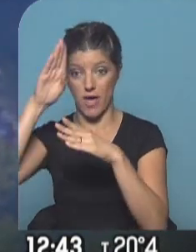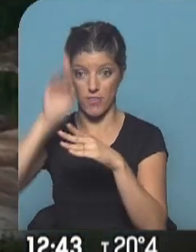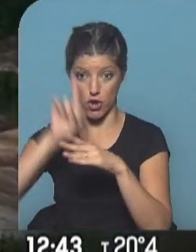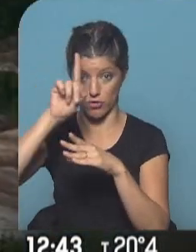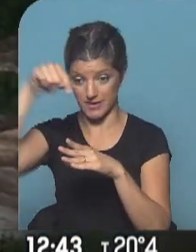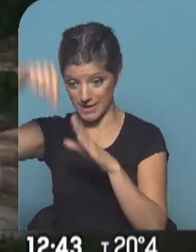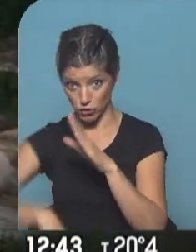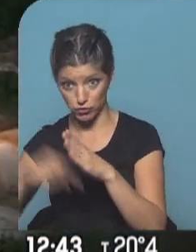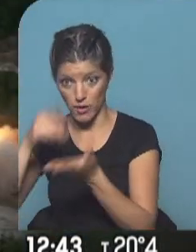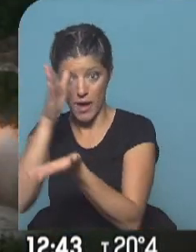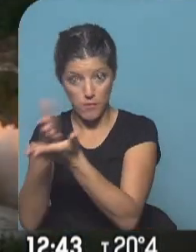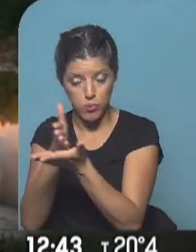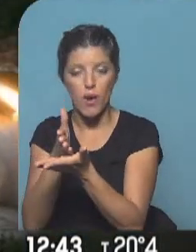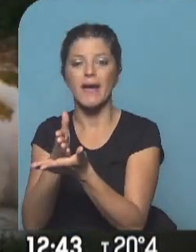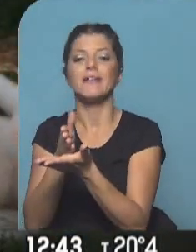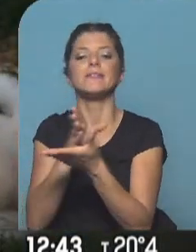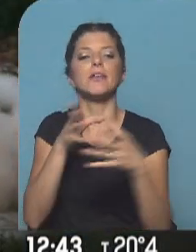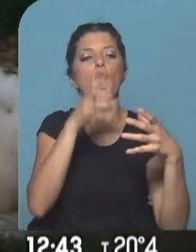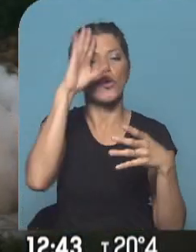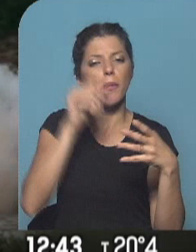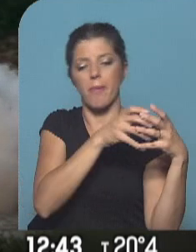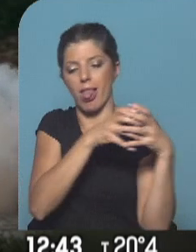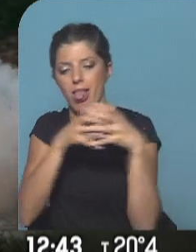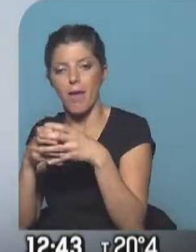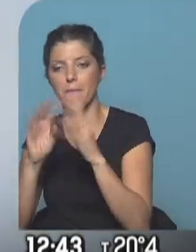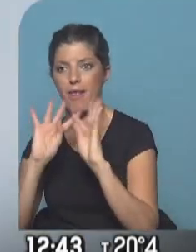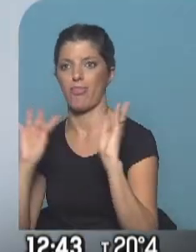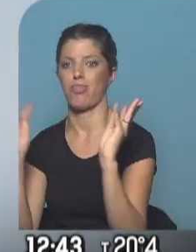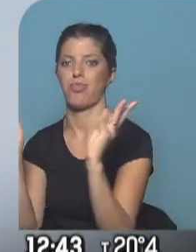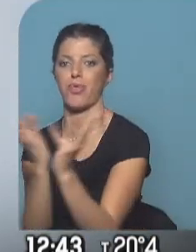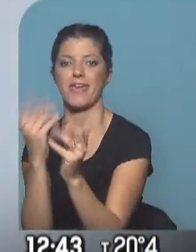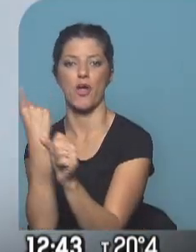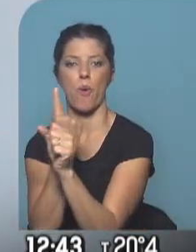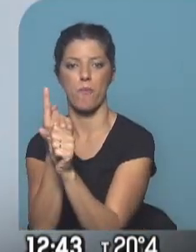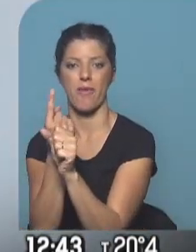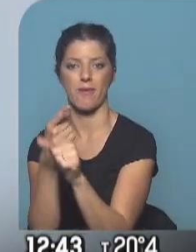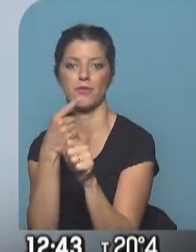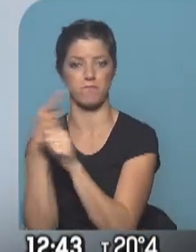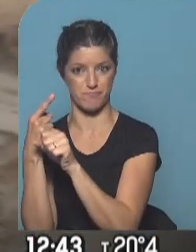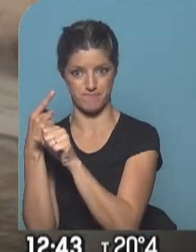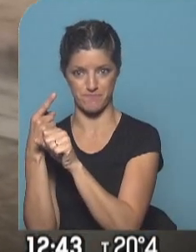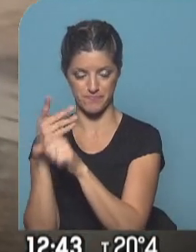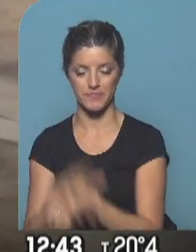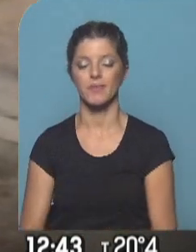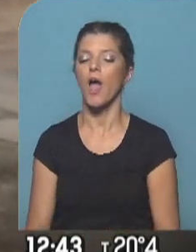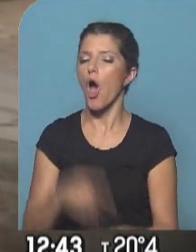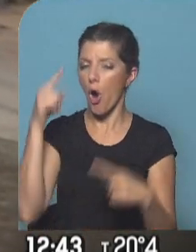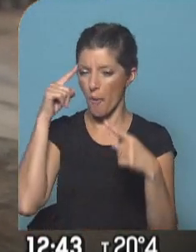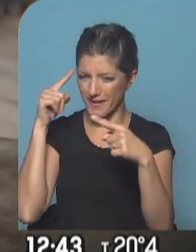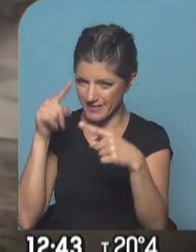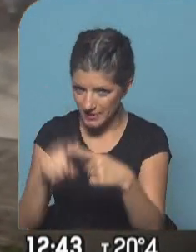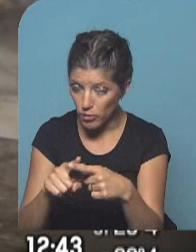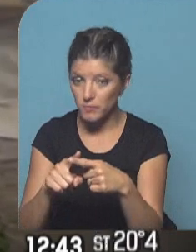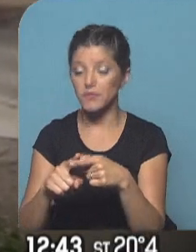decir, operaciones militares orientadas a incapacitar la toma de decisiones enemigas. El objetivo es aniquilar